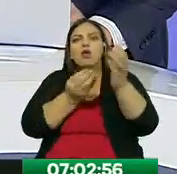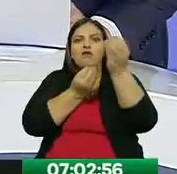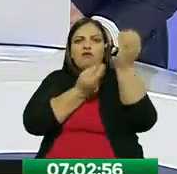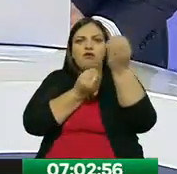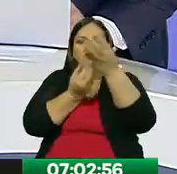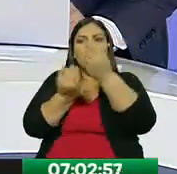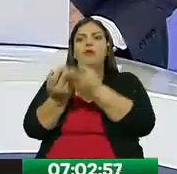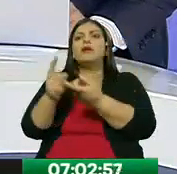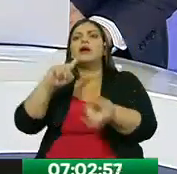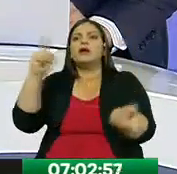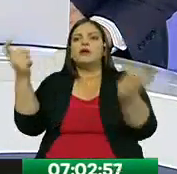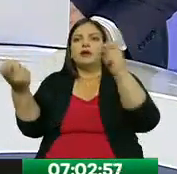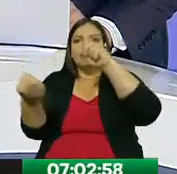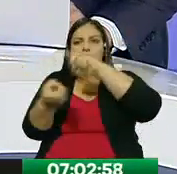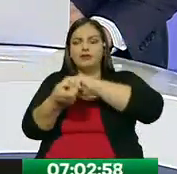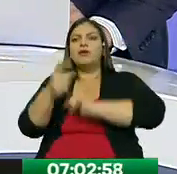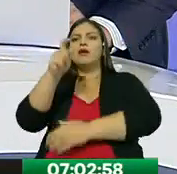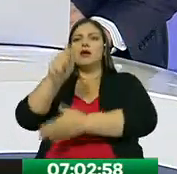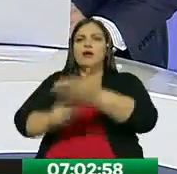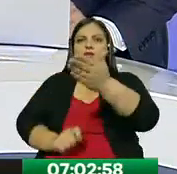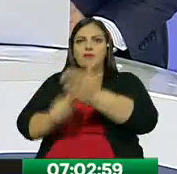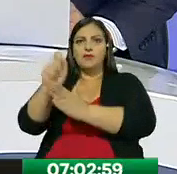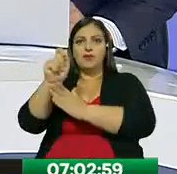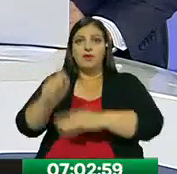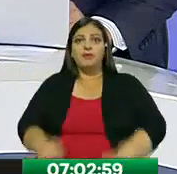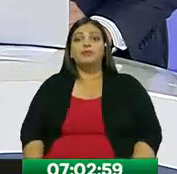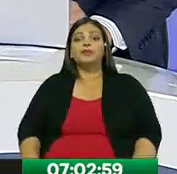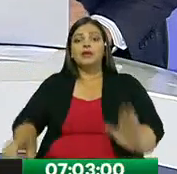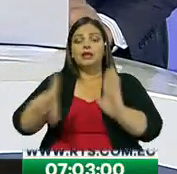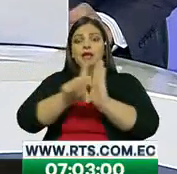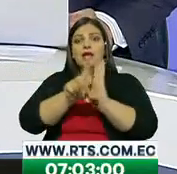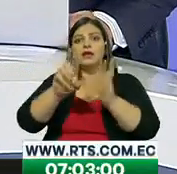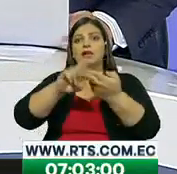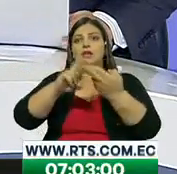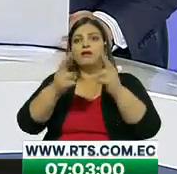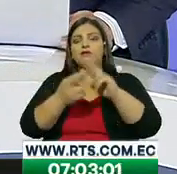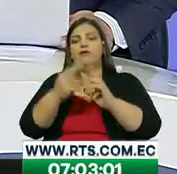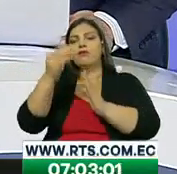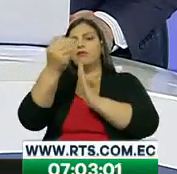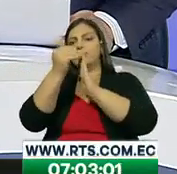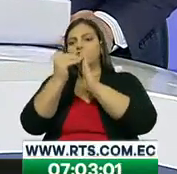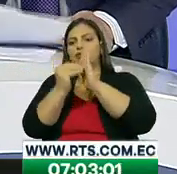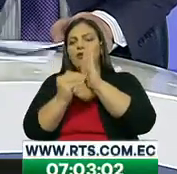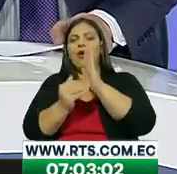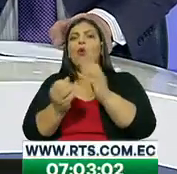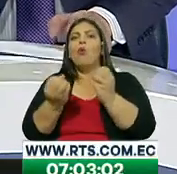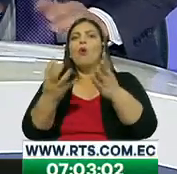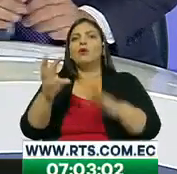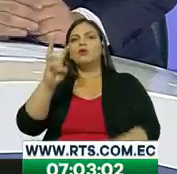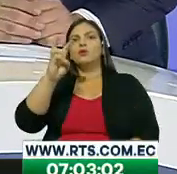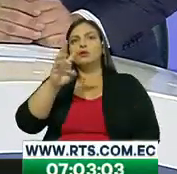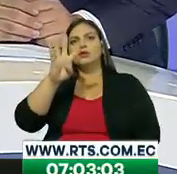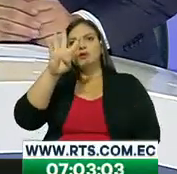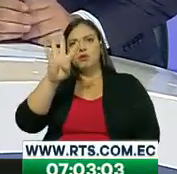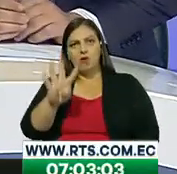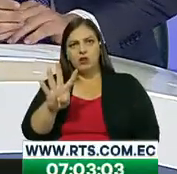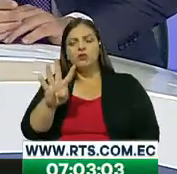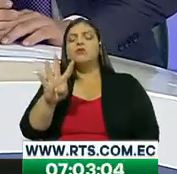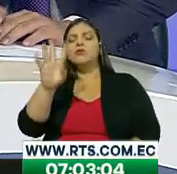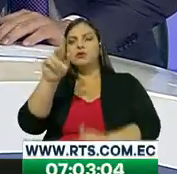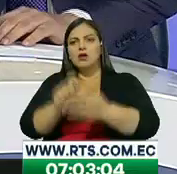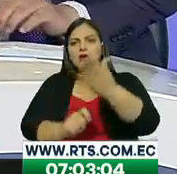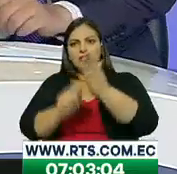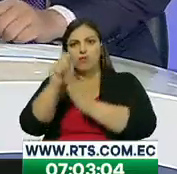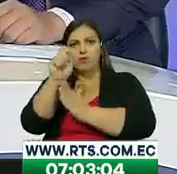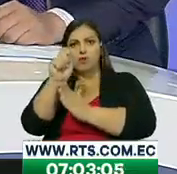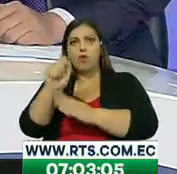total, 64 reformas fueron aprobadas, 14 artículos fueron derogados y 23 fueron agregados. Veamos.